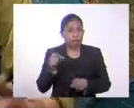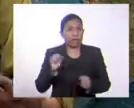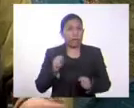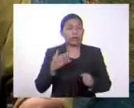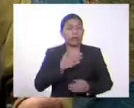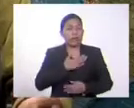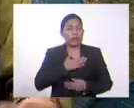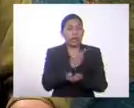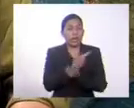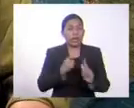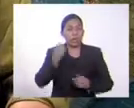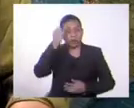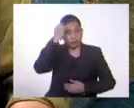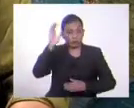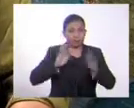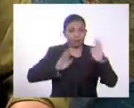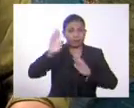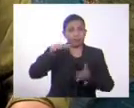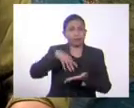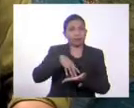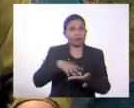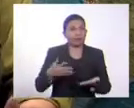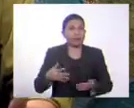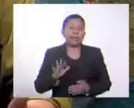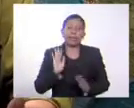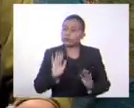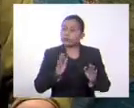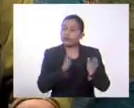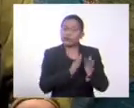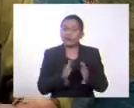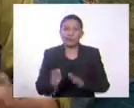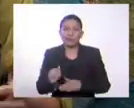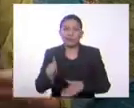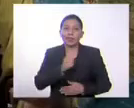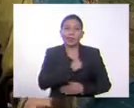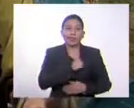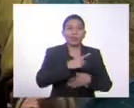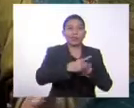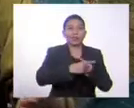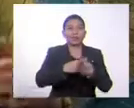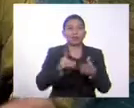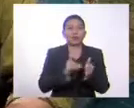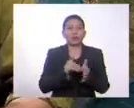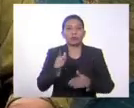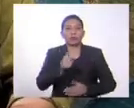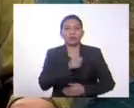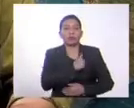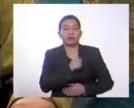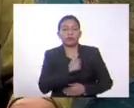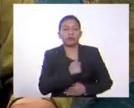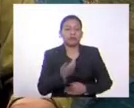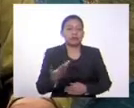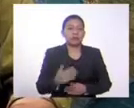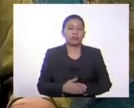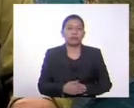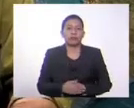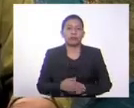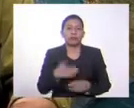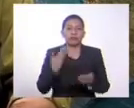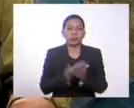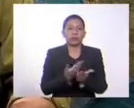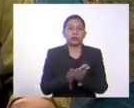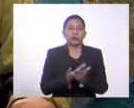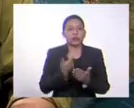diputados los que llevan la propuesta, vamos a decir, y finalmente eligen a los